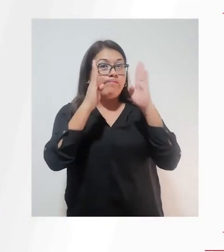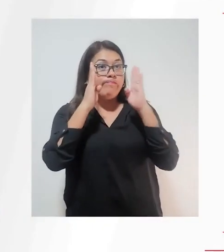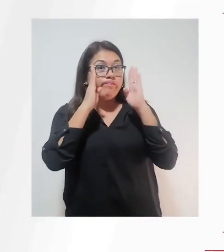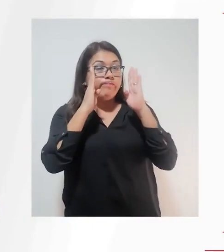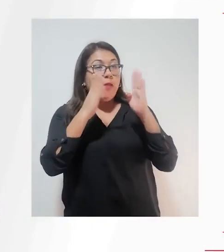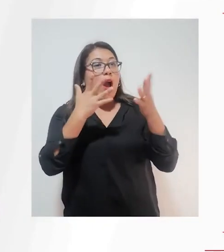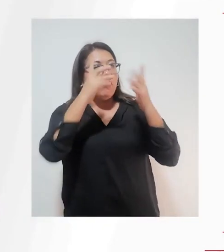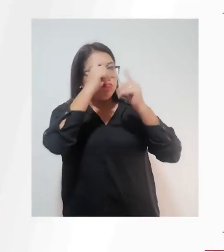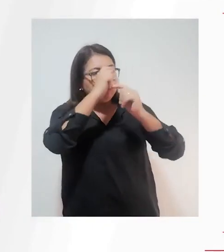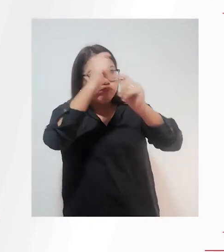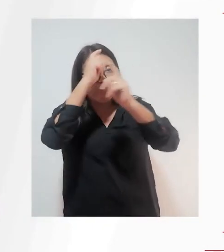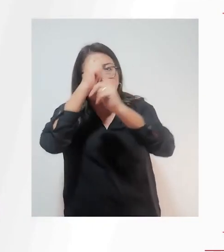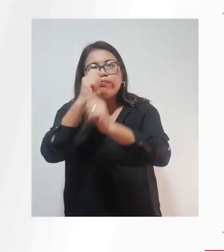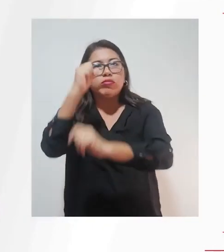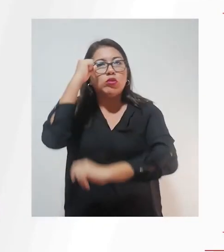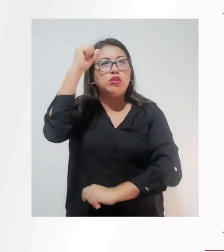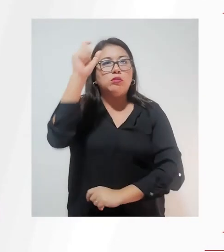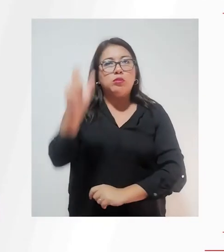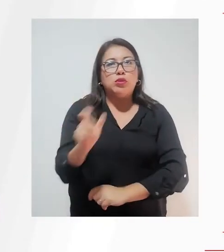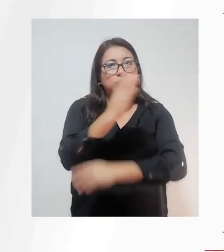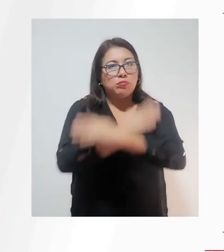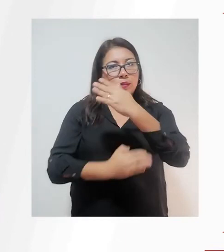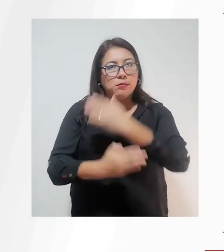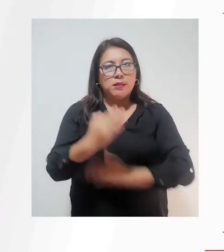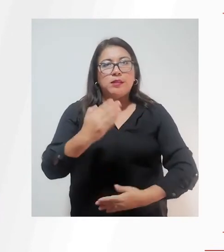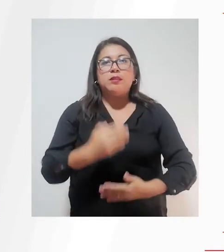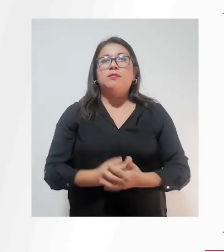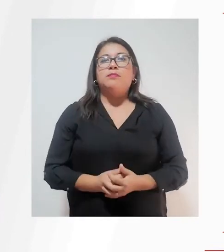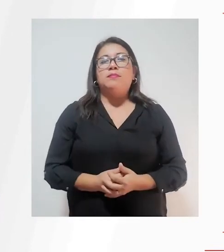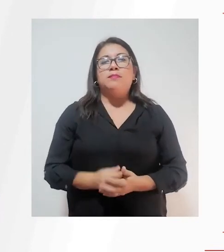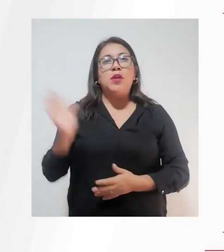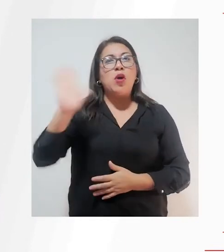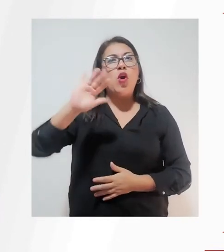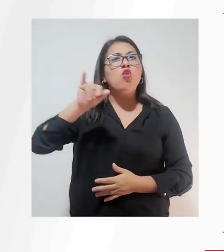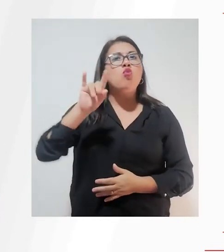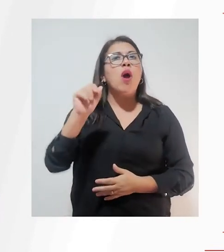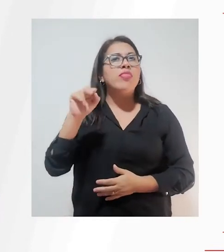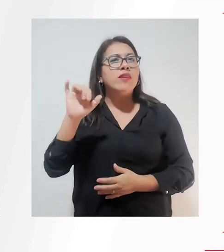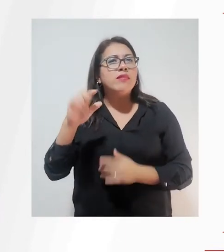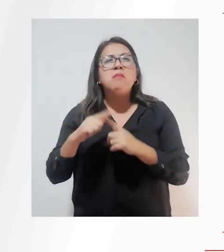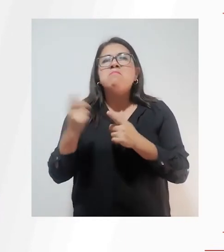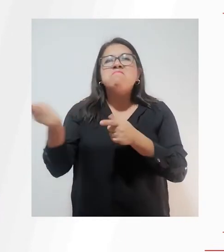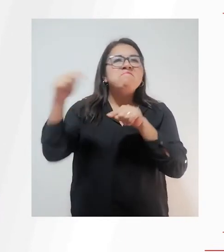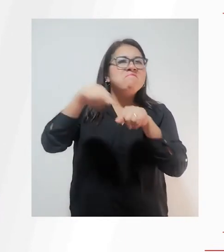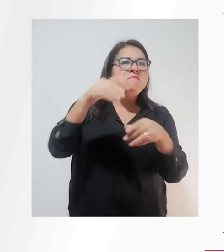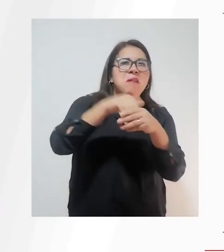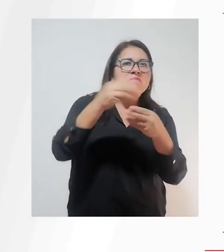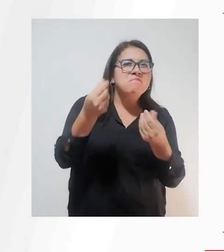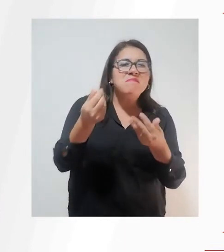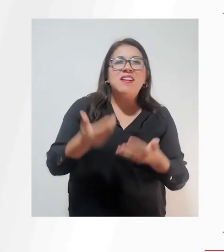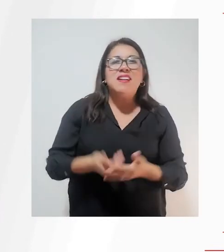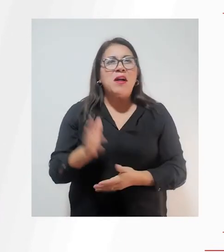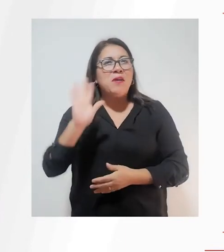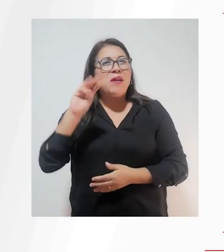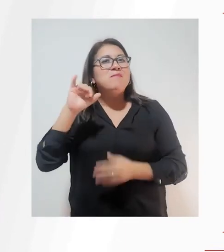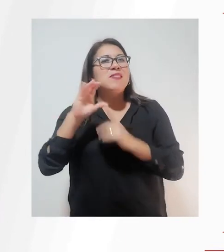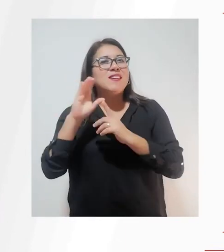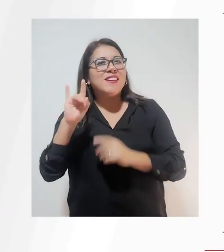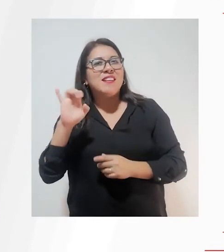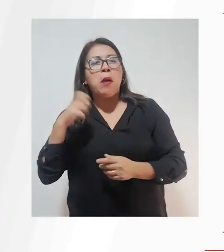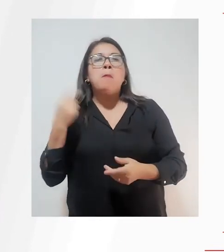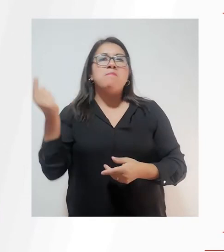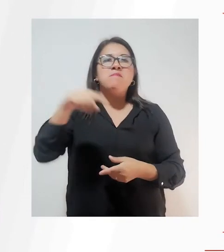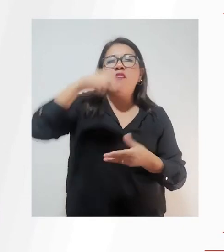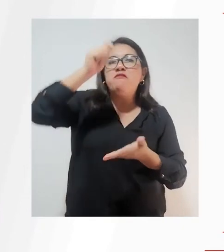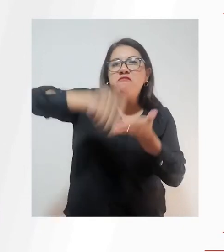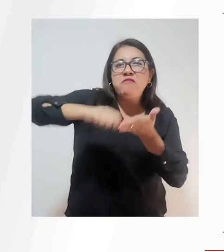Inclusión en la atención, reconociendo los derechos de las personas con discapacidad. Hola Juanita, ¿qué te trae por el banco? Hola Miguel,